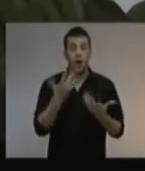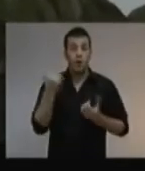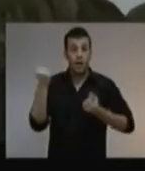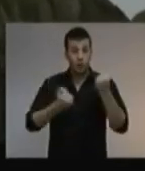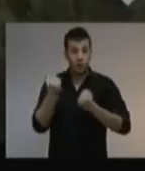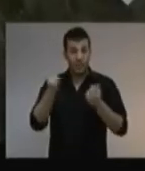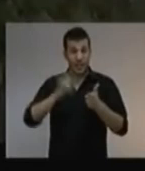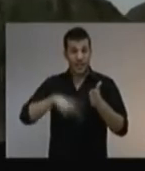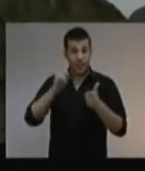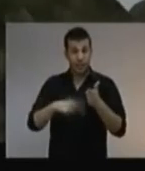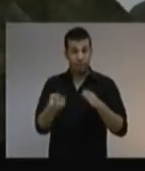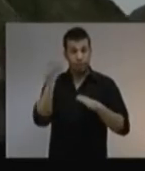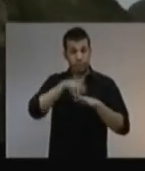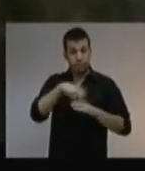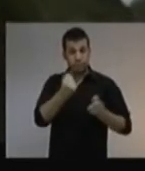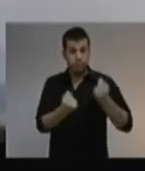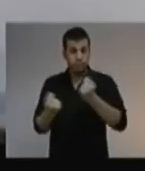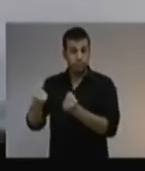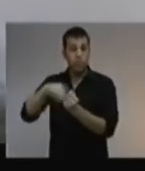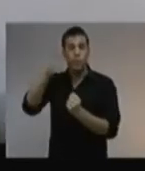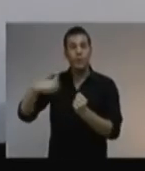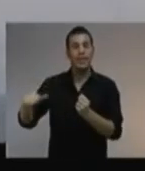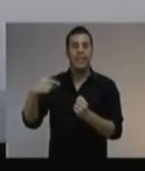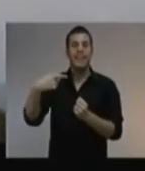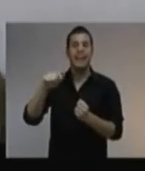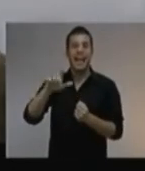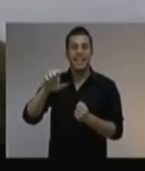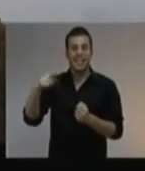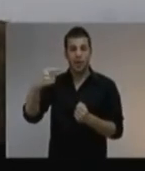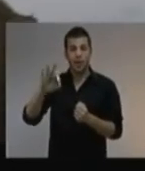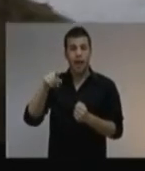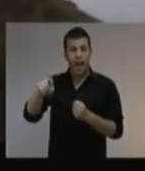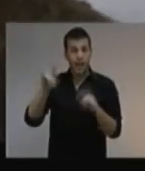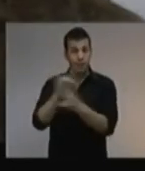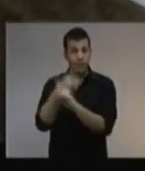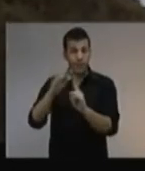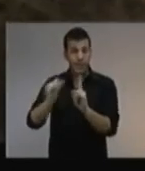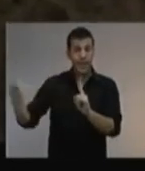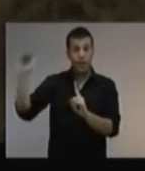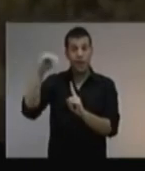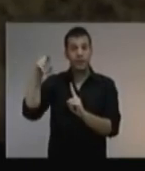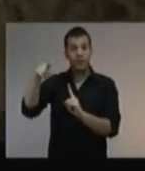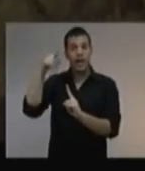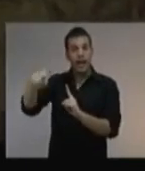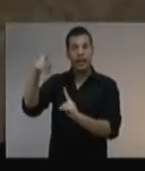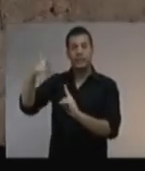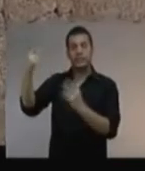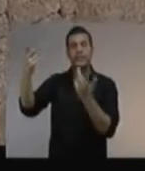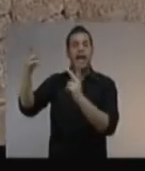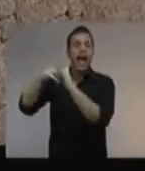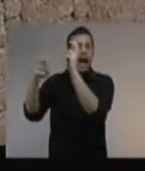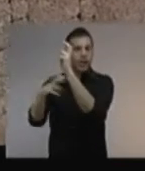Cogemos nuestro coche de alquiler para conducir hasta la montaña del Gallego. En lo alto de este monte se encuentra uno de los